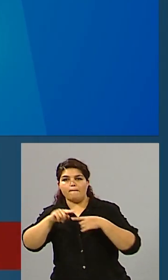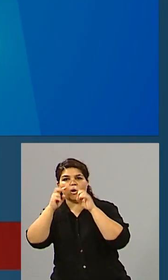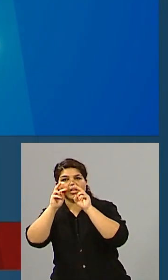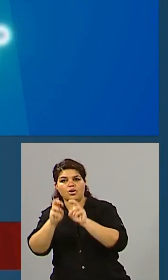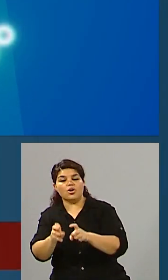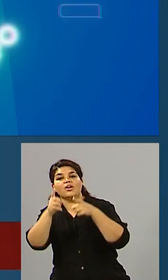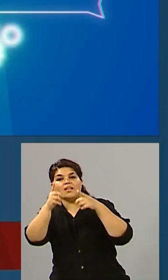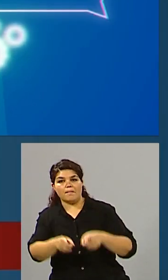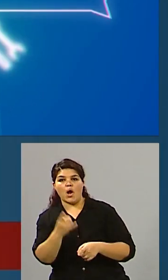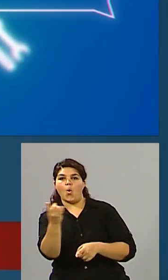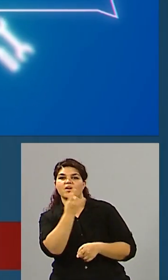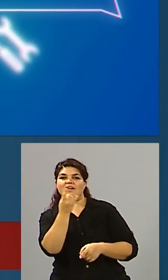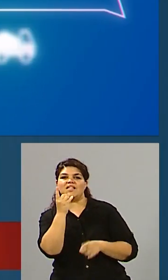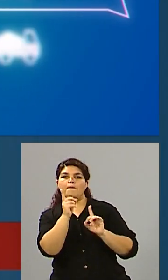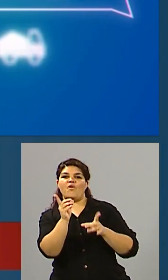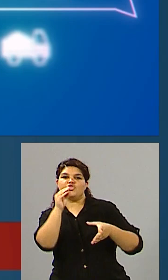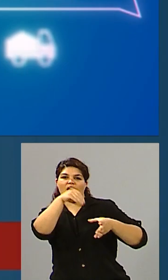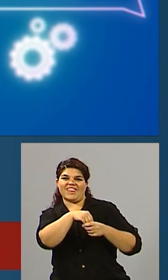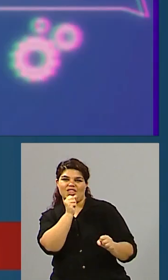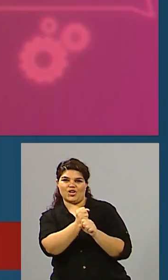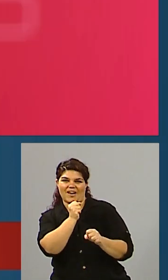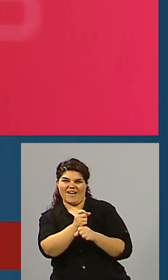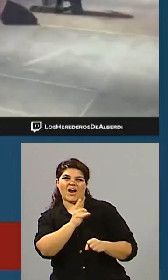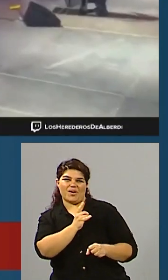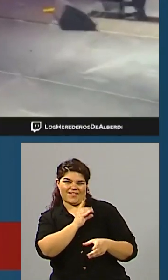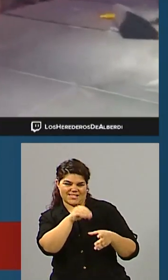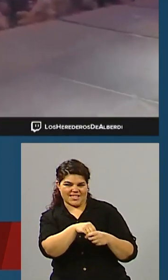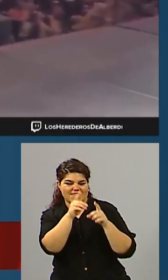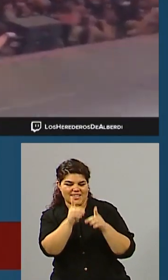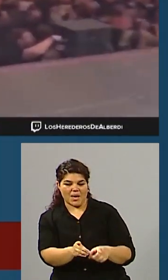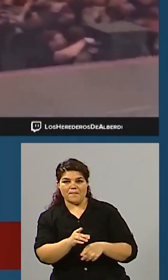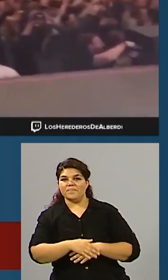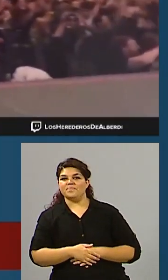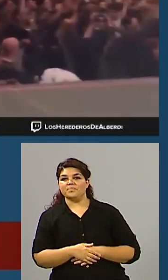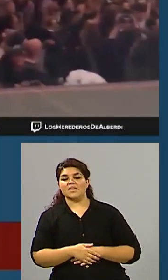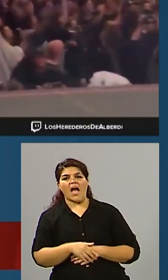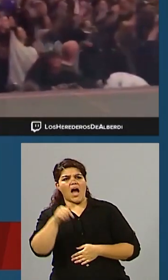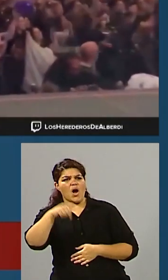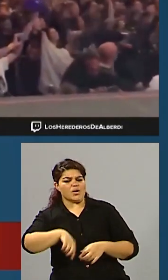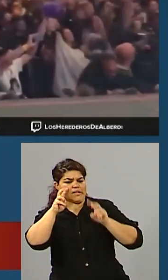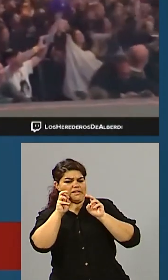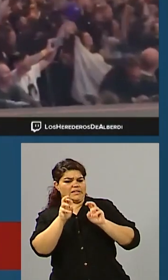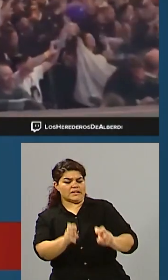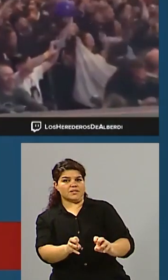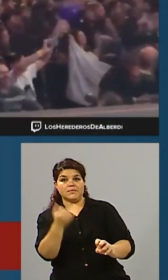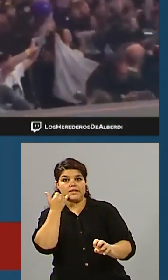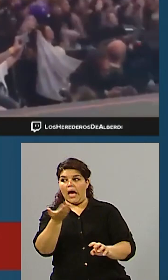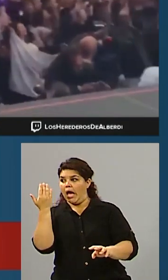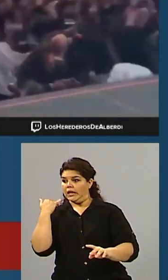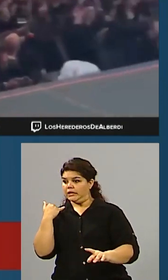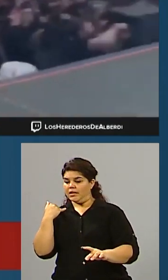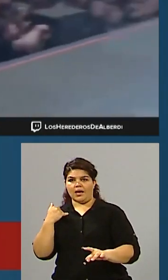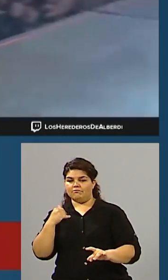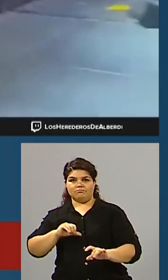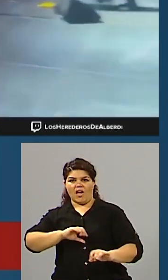Gastón, bienvenido. Bueno, un placer. Y es el momento de analizar. Digo, pasó la espuma, ¿no? Pero bueno, tenemos que seguir hablando de